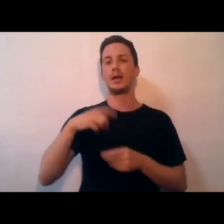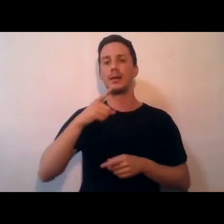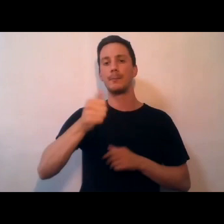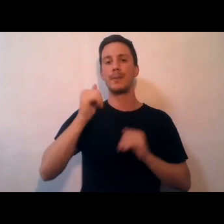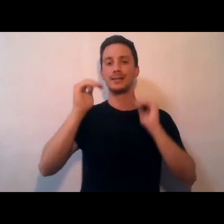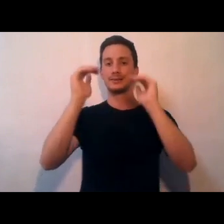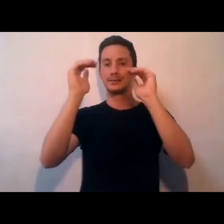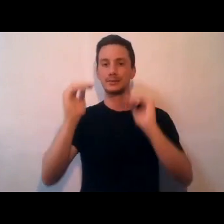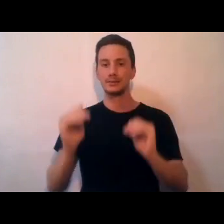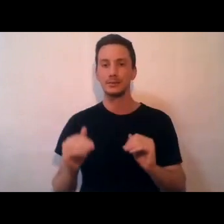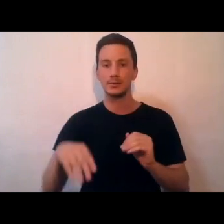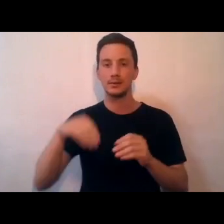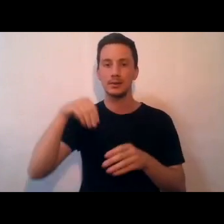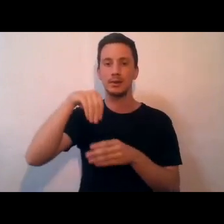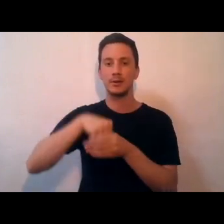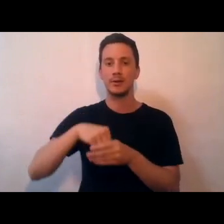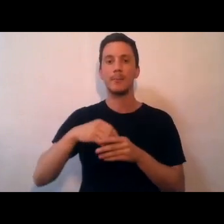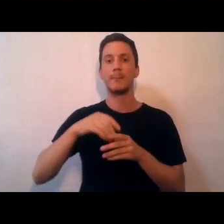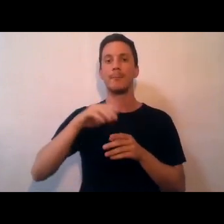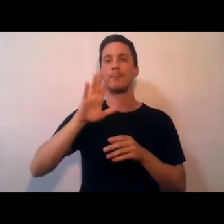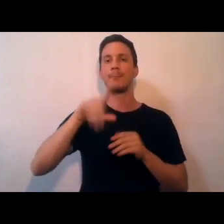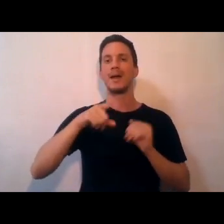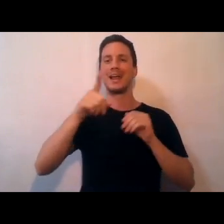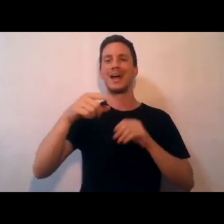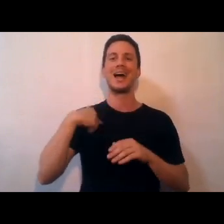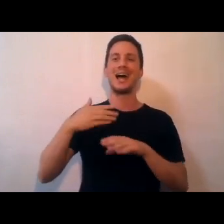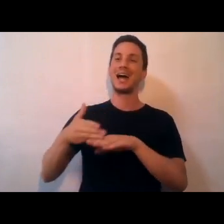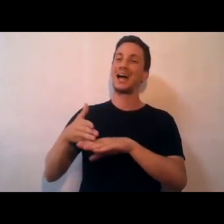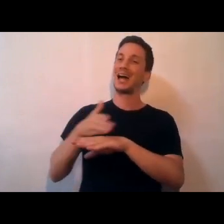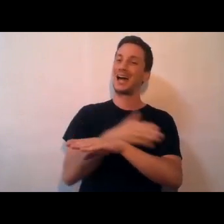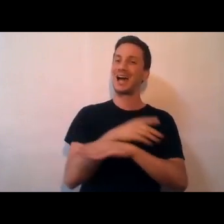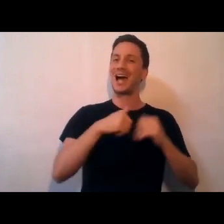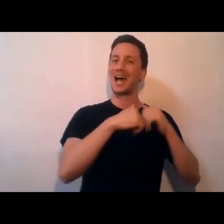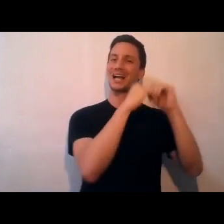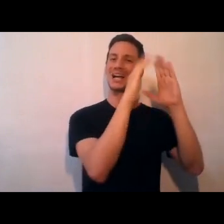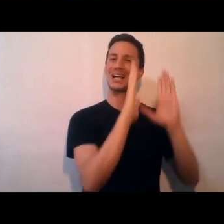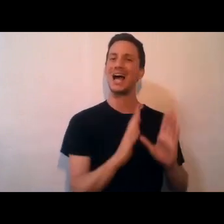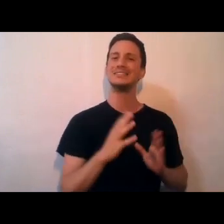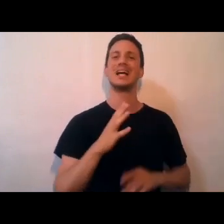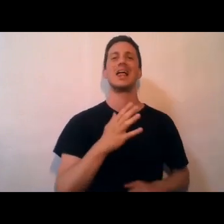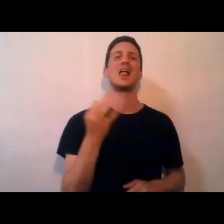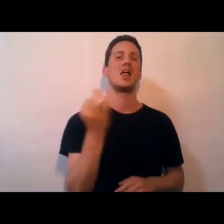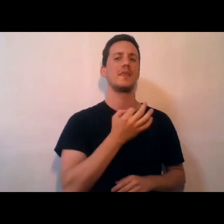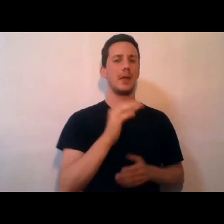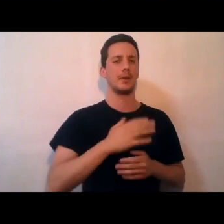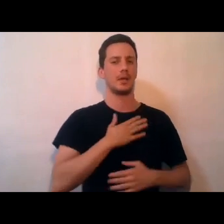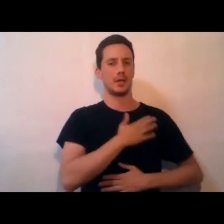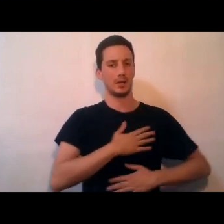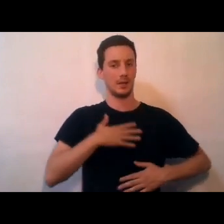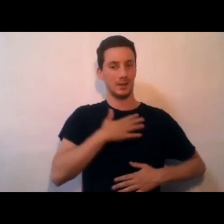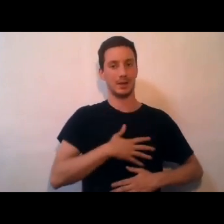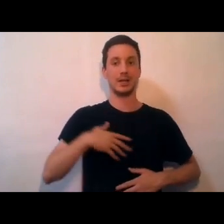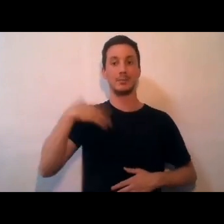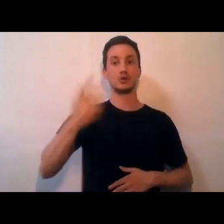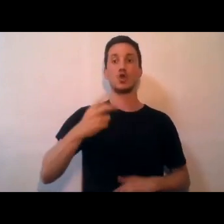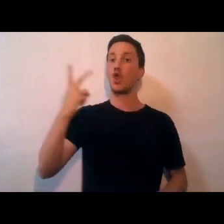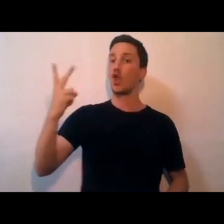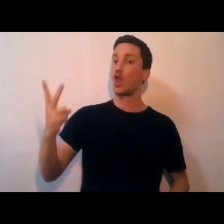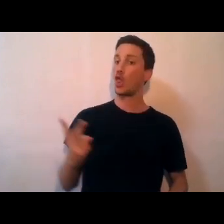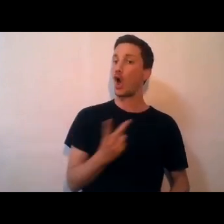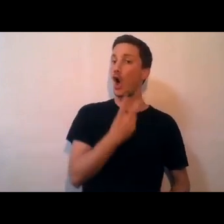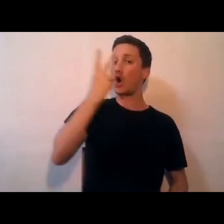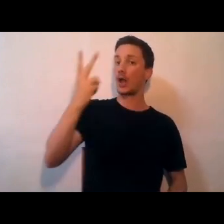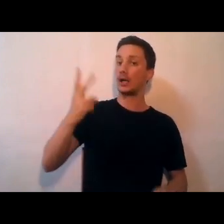exposición solar, o sea, se recomienda ponerlo en casa y que lo tienes que renovar cada 2 horas.